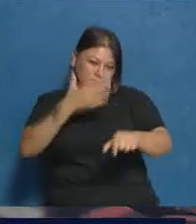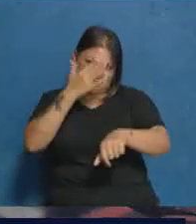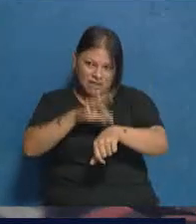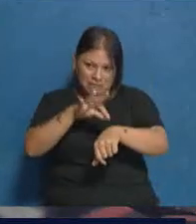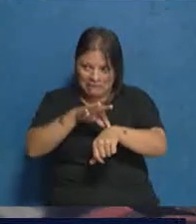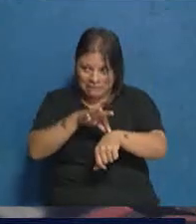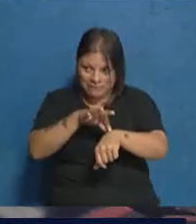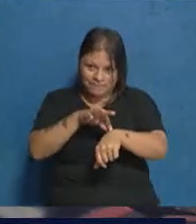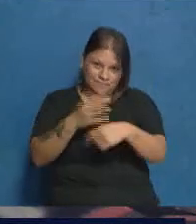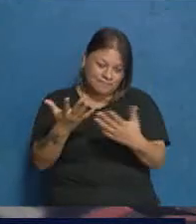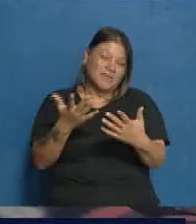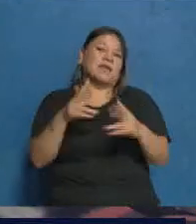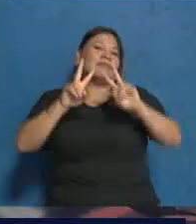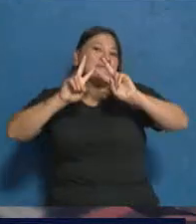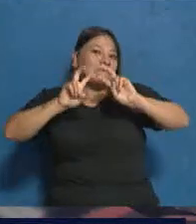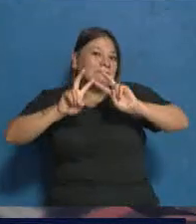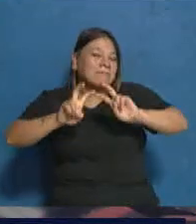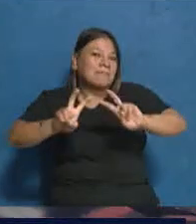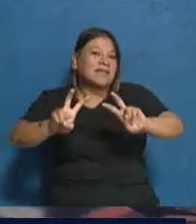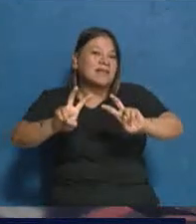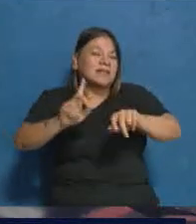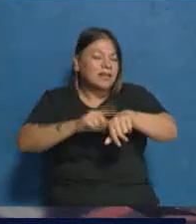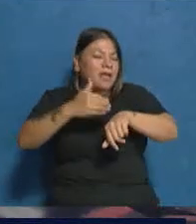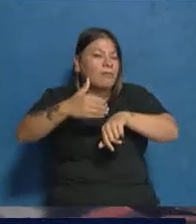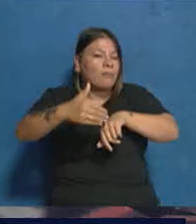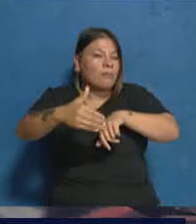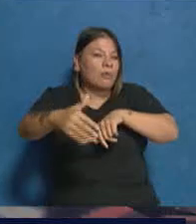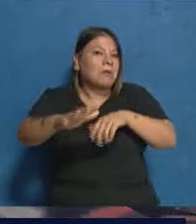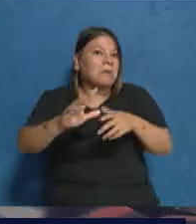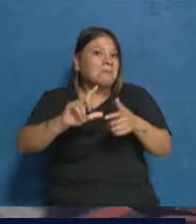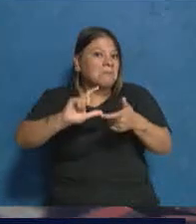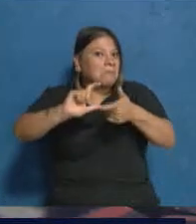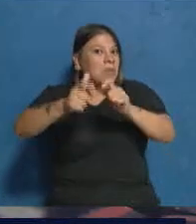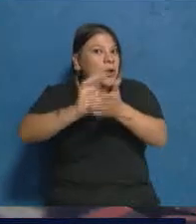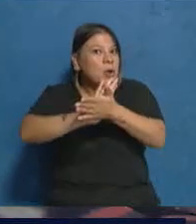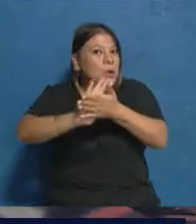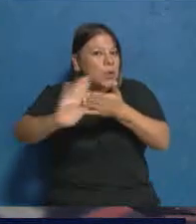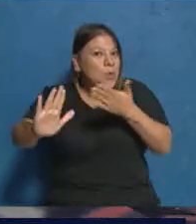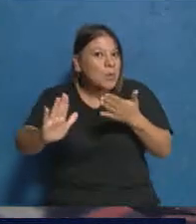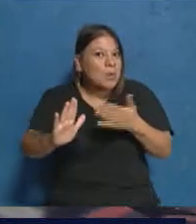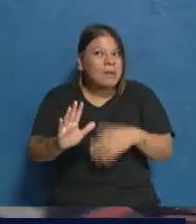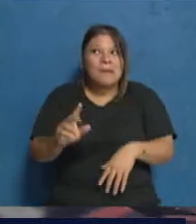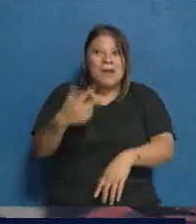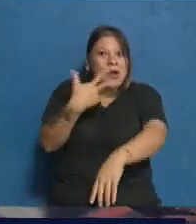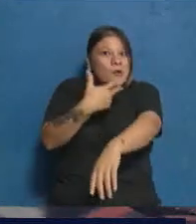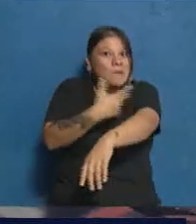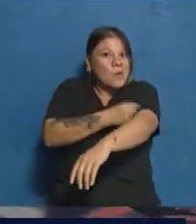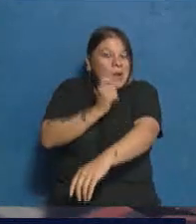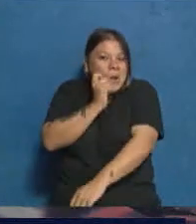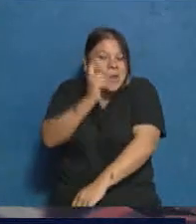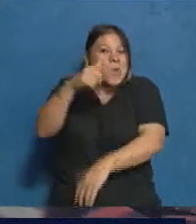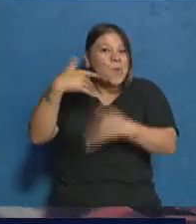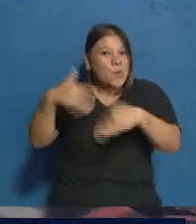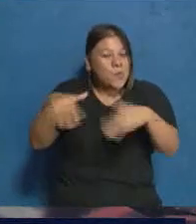lentos, lo que pasa es que esta es una investigación que lleva tiempo, pero es innovadora. Imagínate claro. Si consiguen una vacuna. Sería una